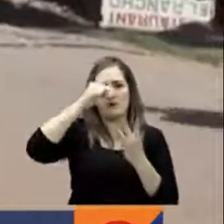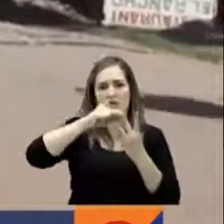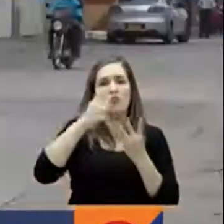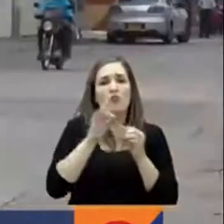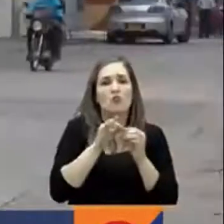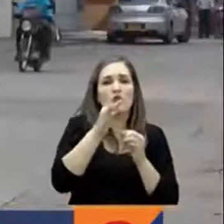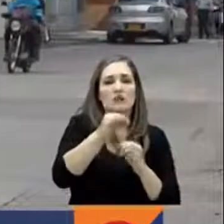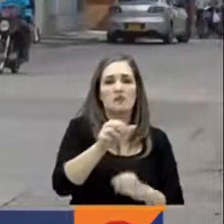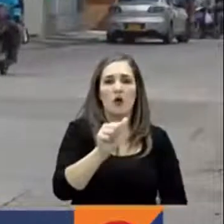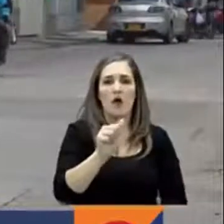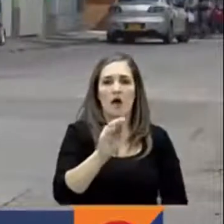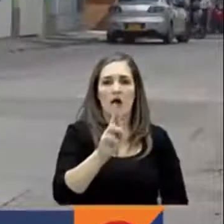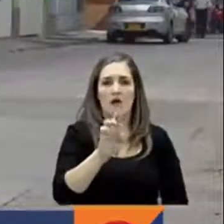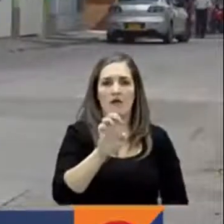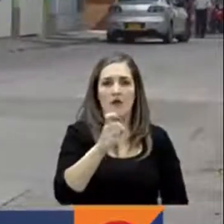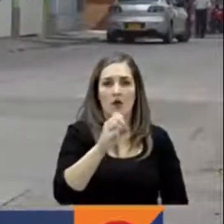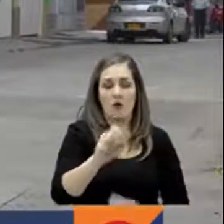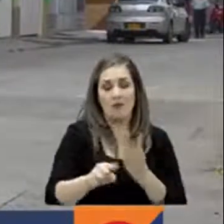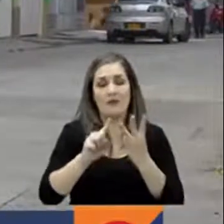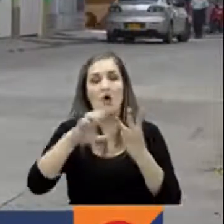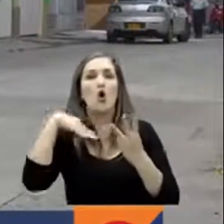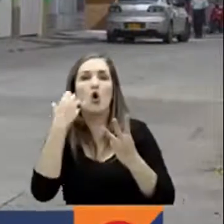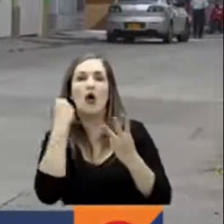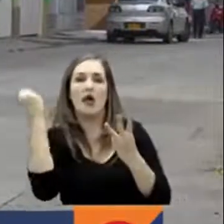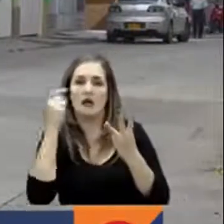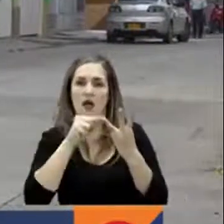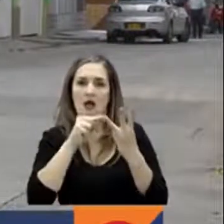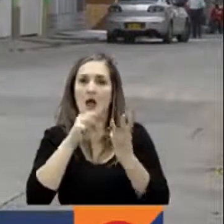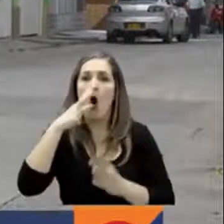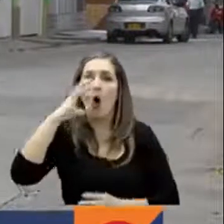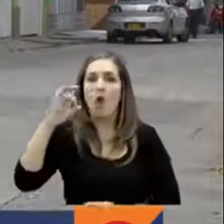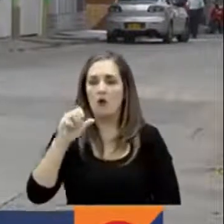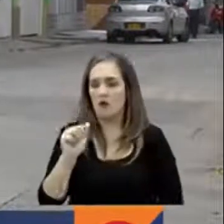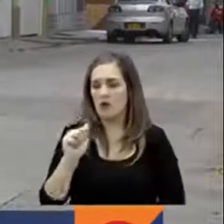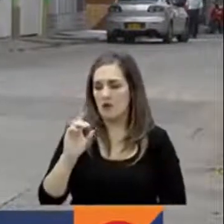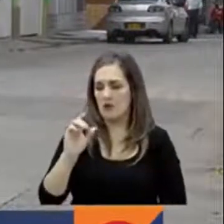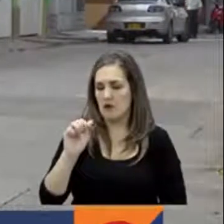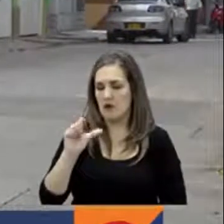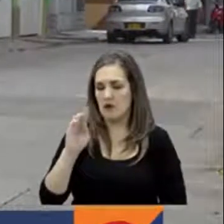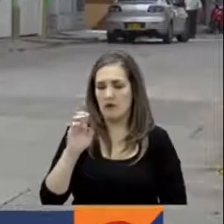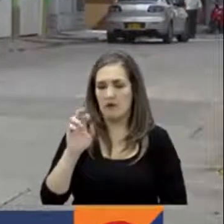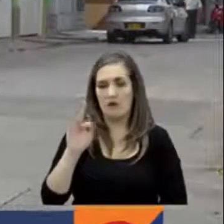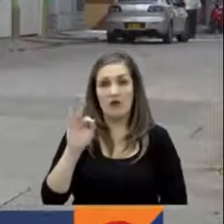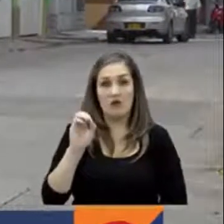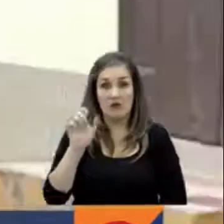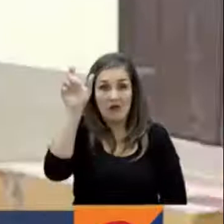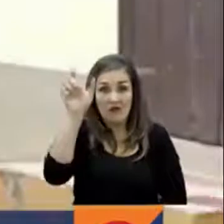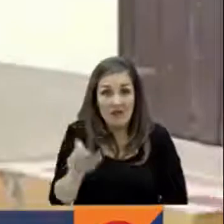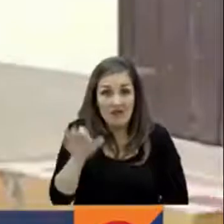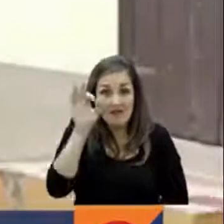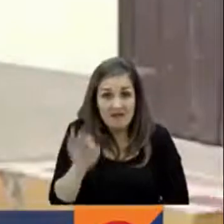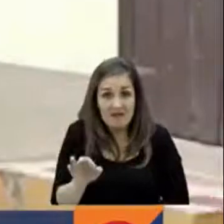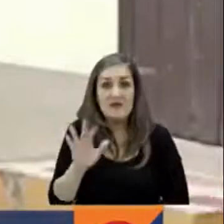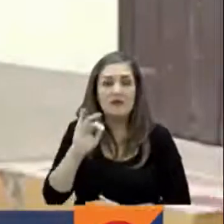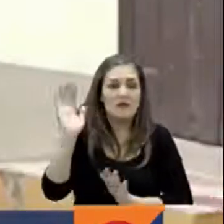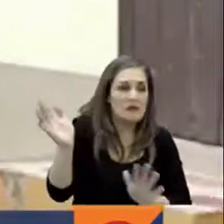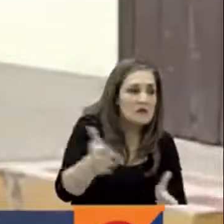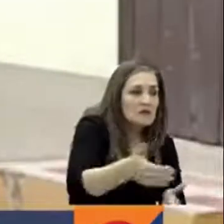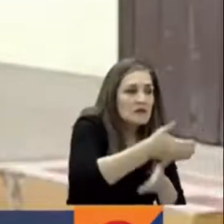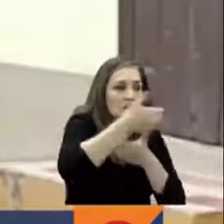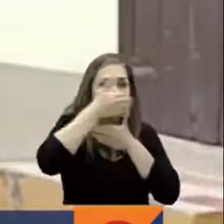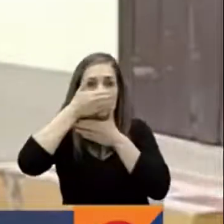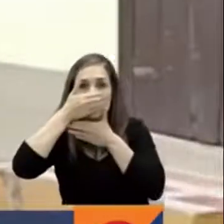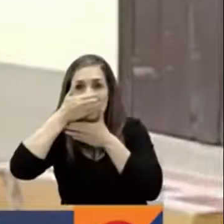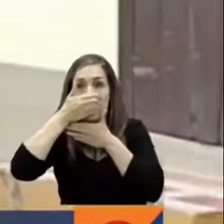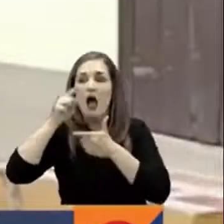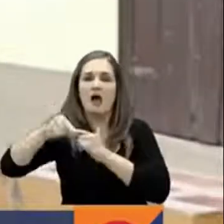municipio de Ábrego, mientras que en la ciudad de Ocaña se conoció el secuestro del señor Adalberto Casadiegos, quien según las autoridades falleció mientras era trasladado por